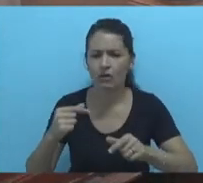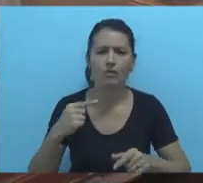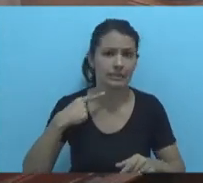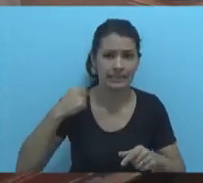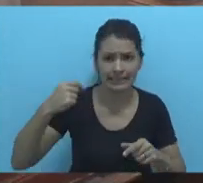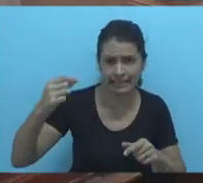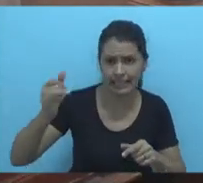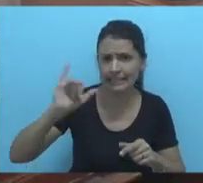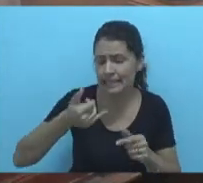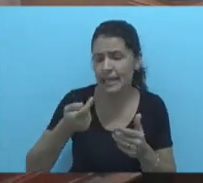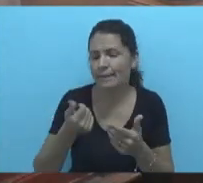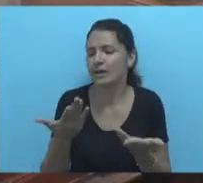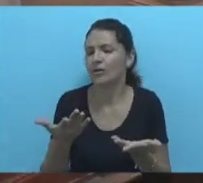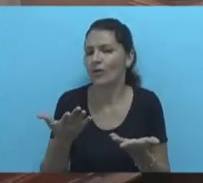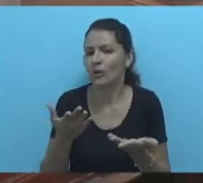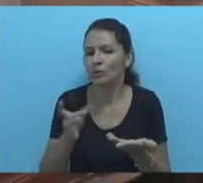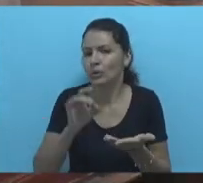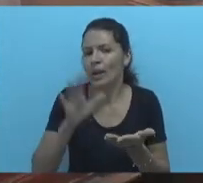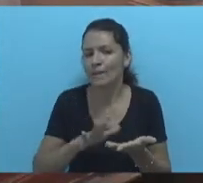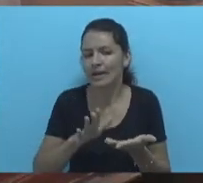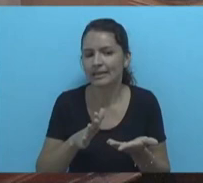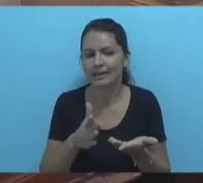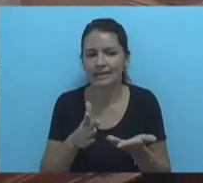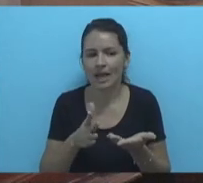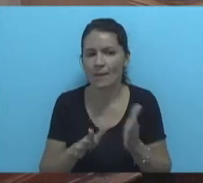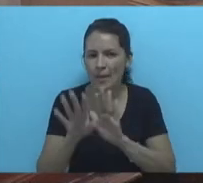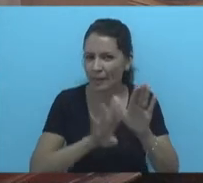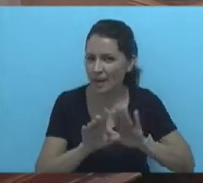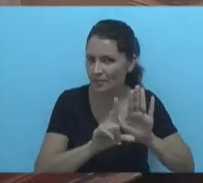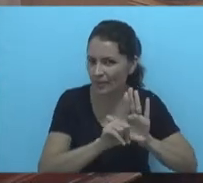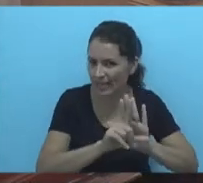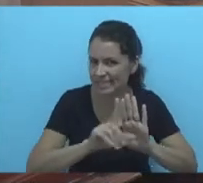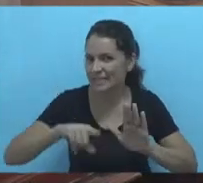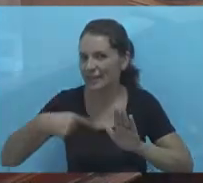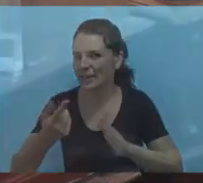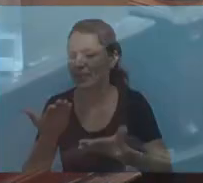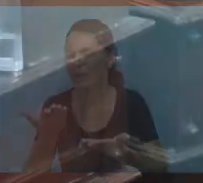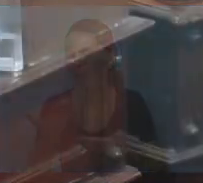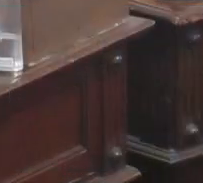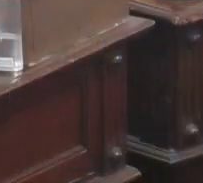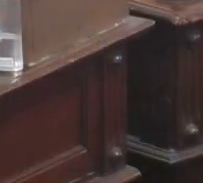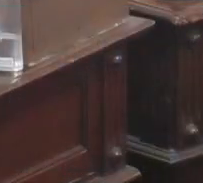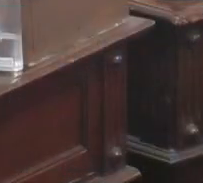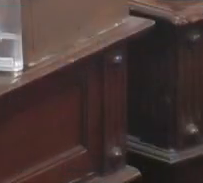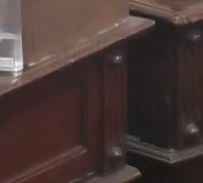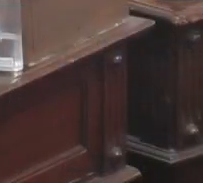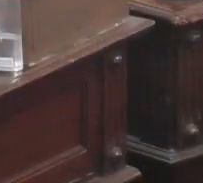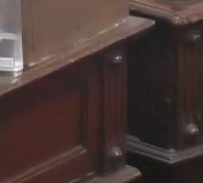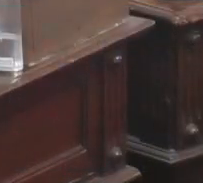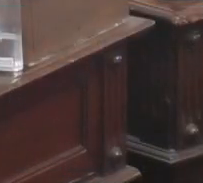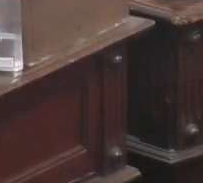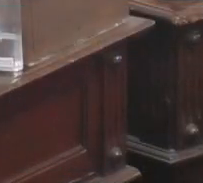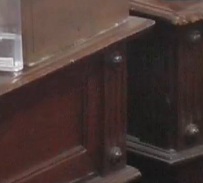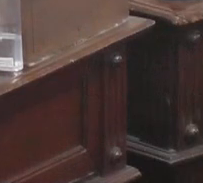criticar, pero fundamentalmente nuestra tarea es legislativa y necesitamos después de esa experiencia fallida que fueron las